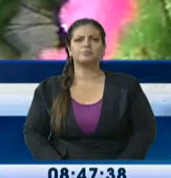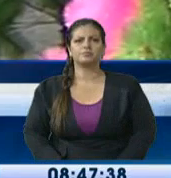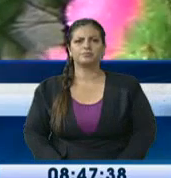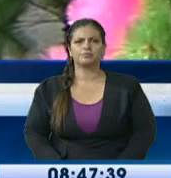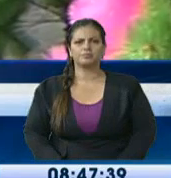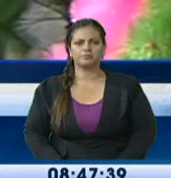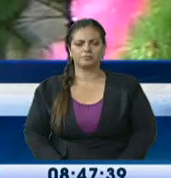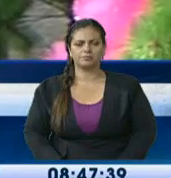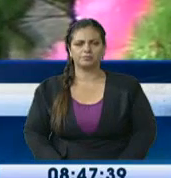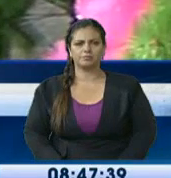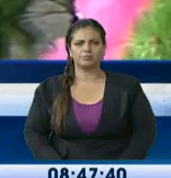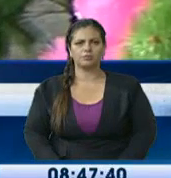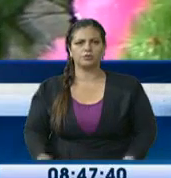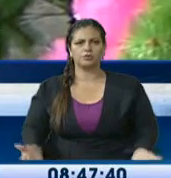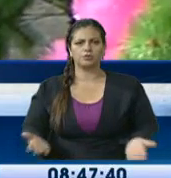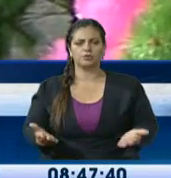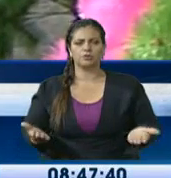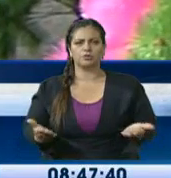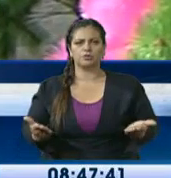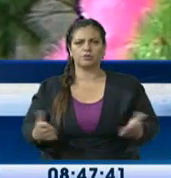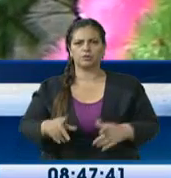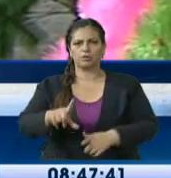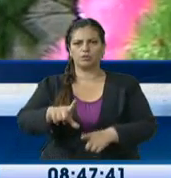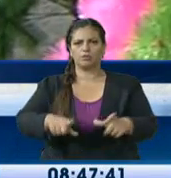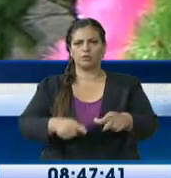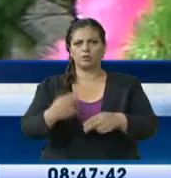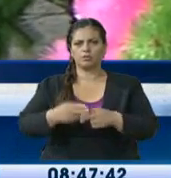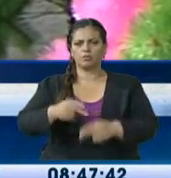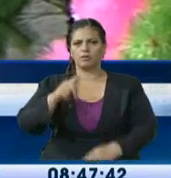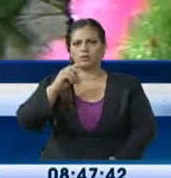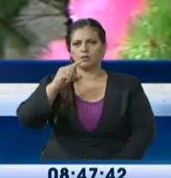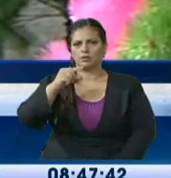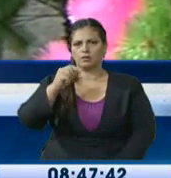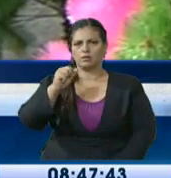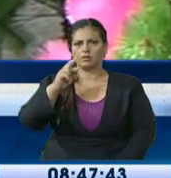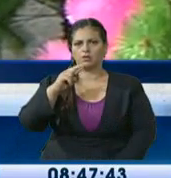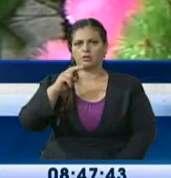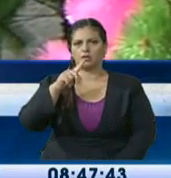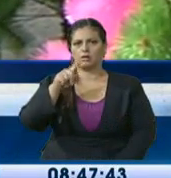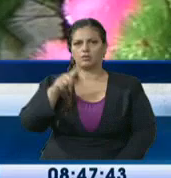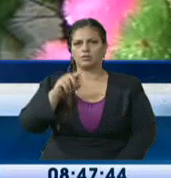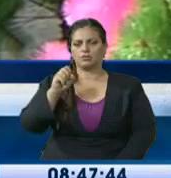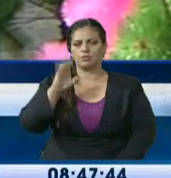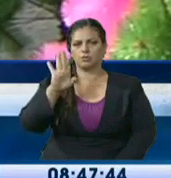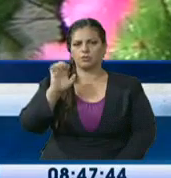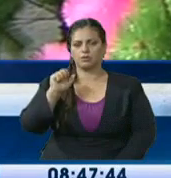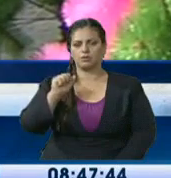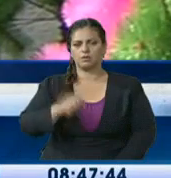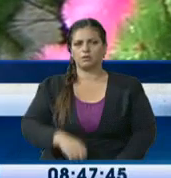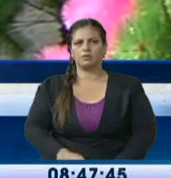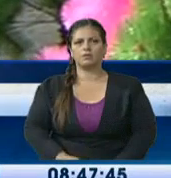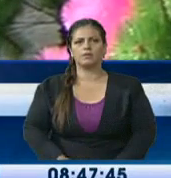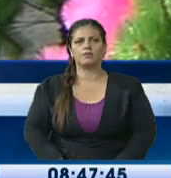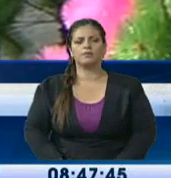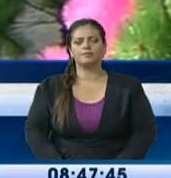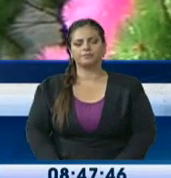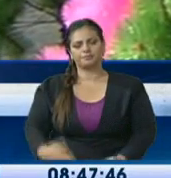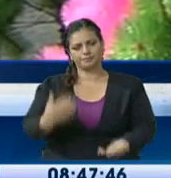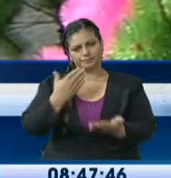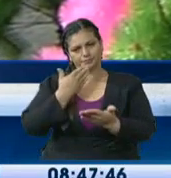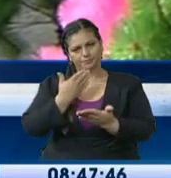de patinaje, al lado de donde quedaban los sillas. Sí, no hay como perderse, el lugar es muy, muy, muy conocido. Enrique, muchísimas gracias por la